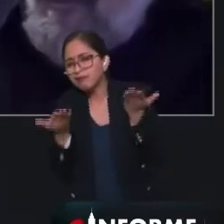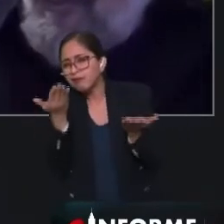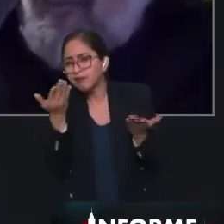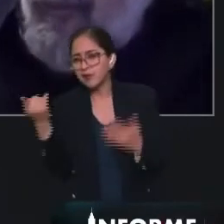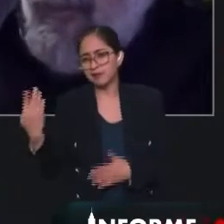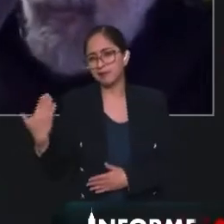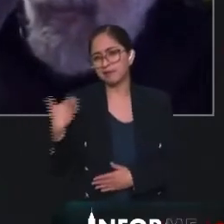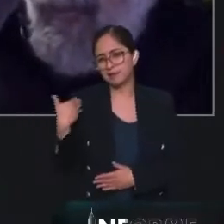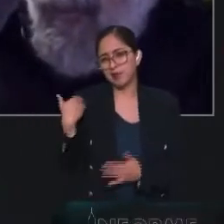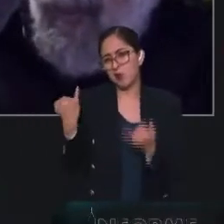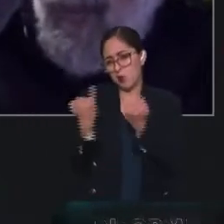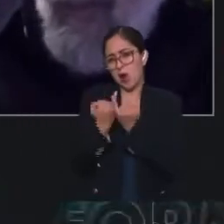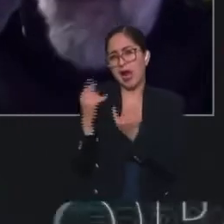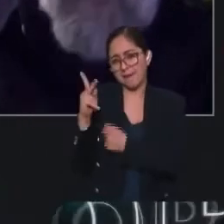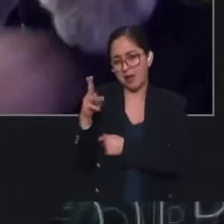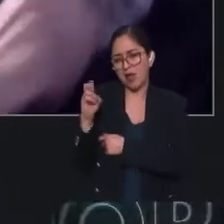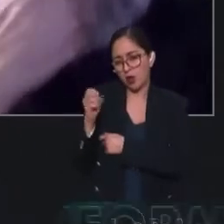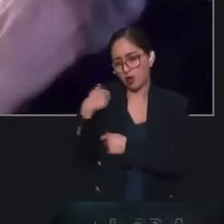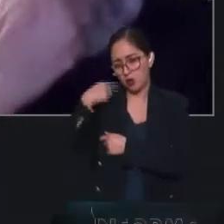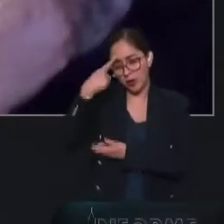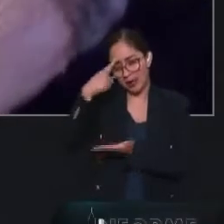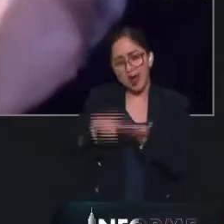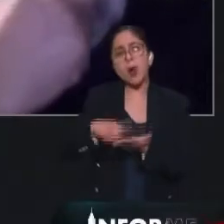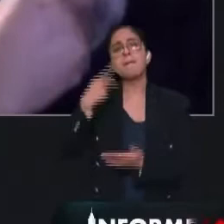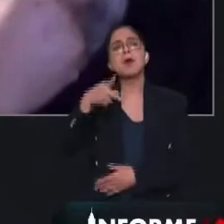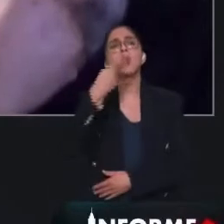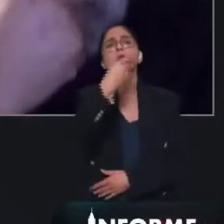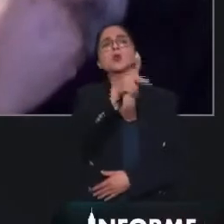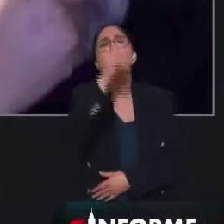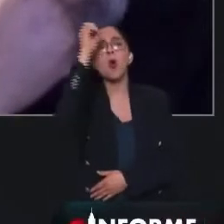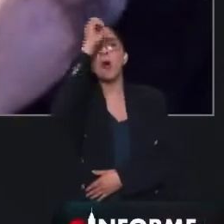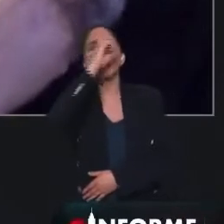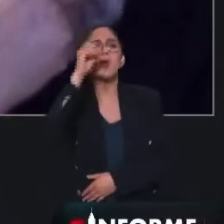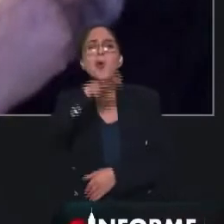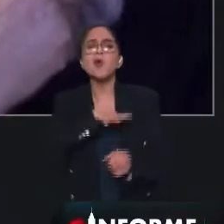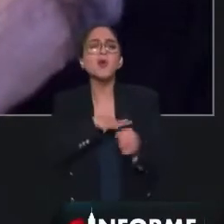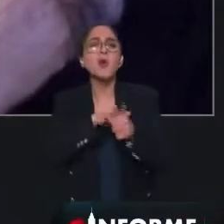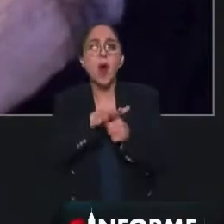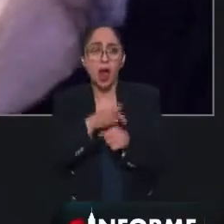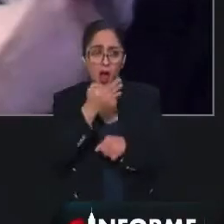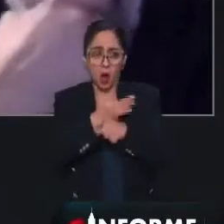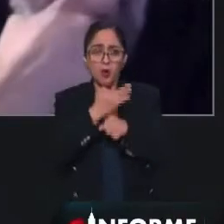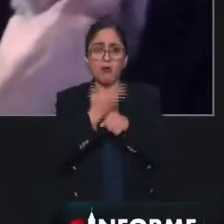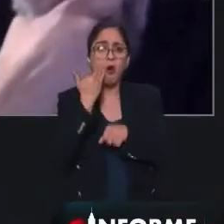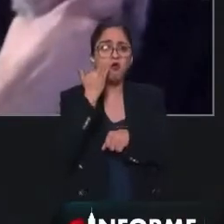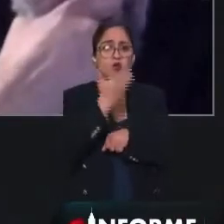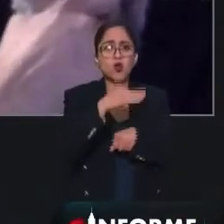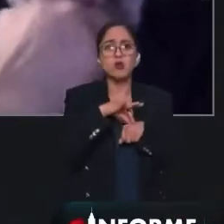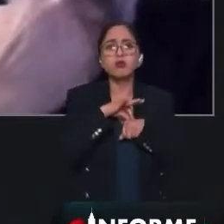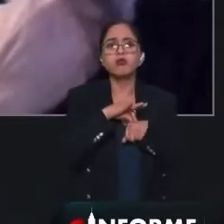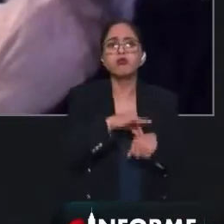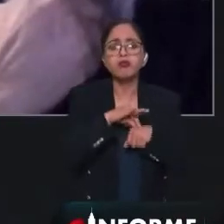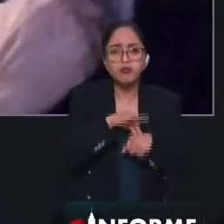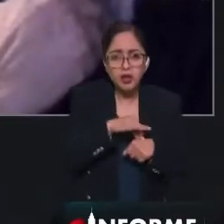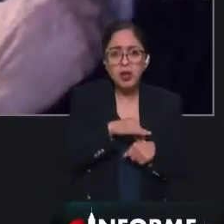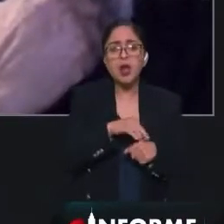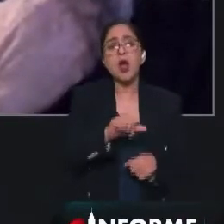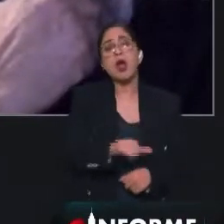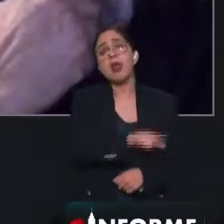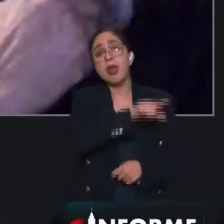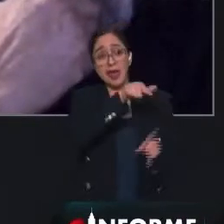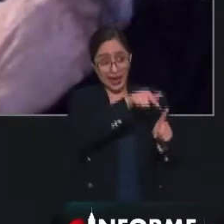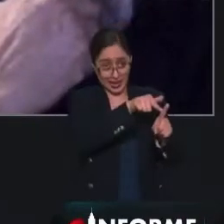que decía Pedro, pero queremos conocer tu opinión con respecto a lo que se ve, a lo que es tangible y en contraposición a lo que